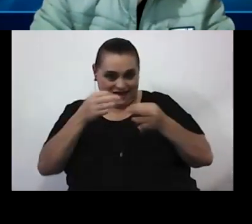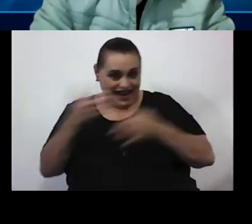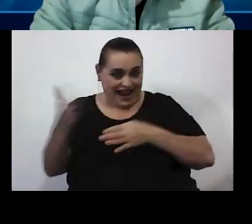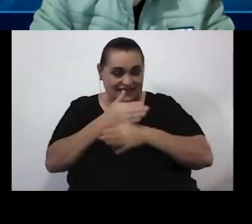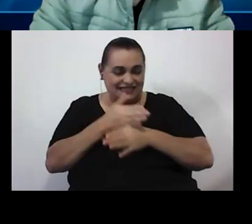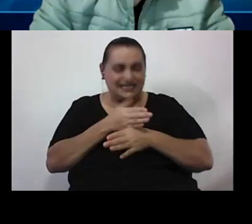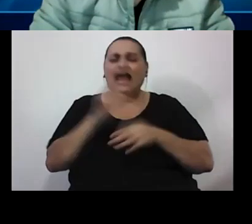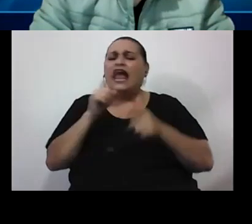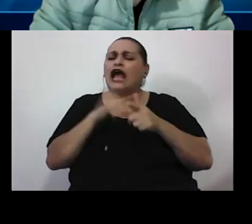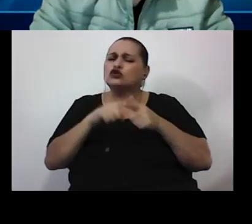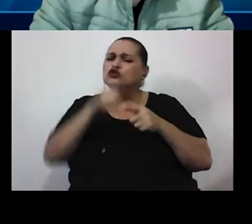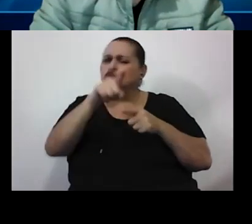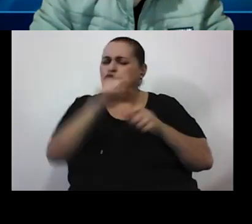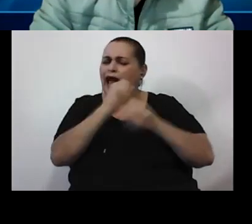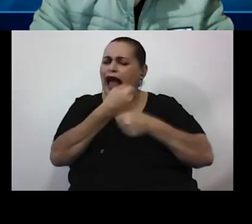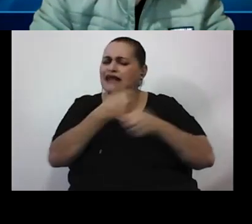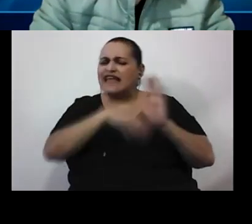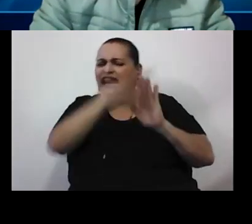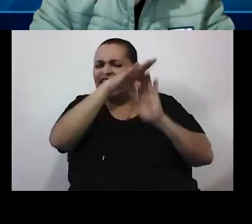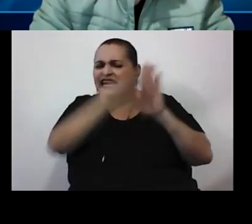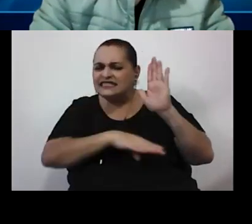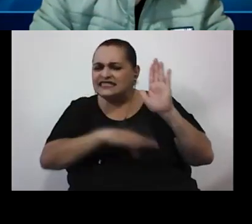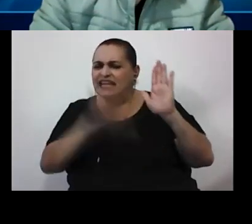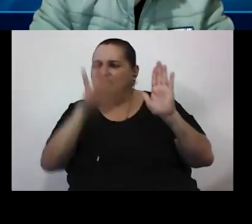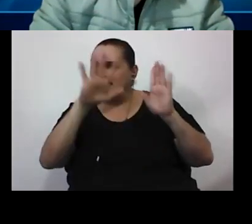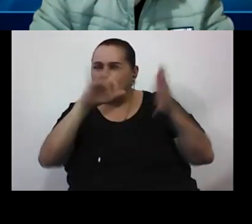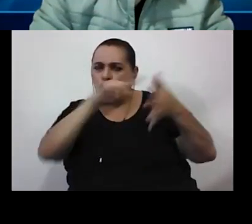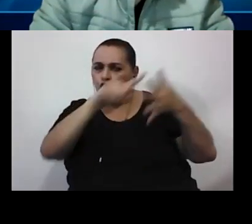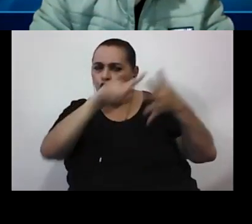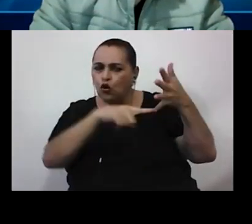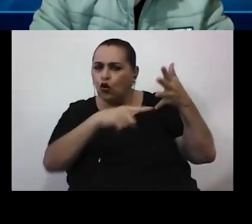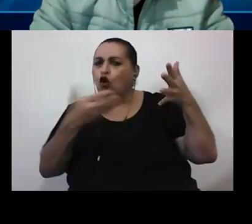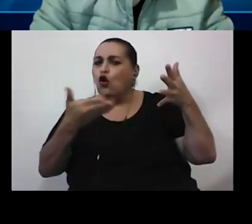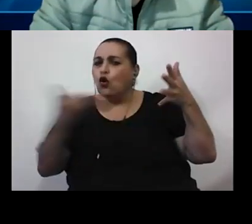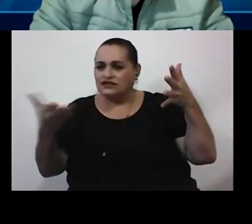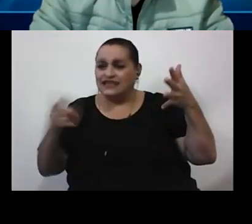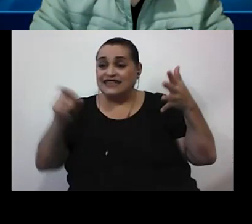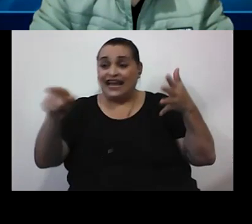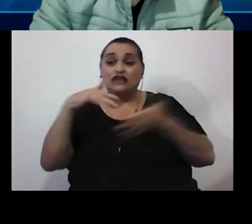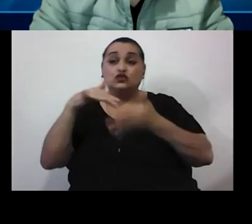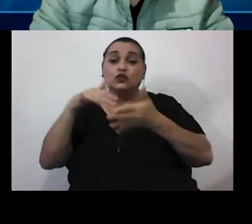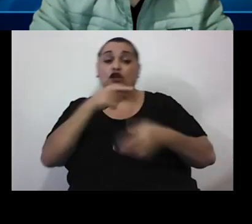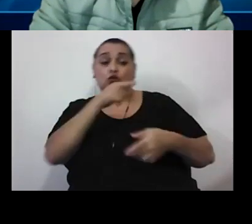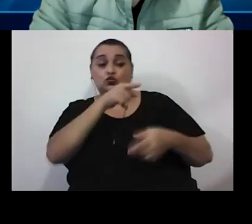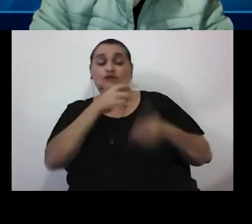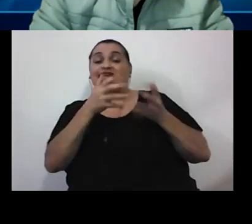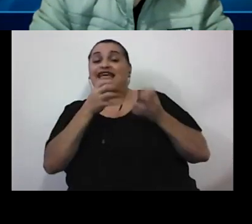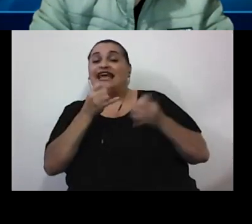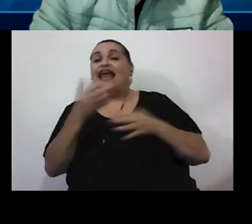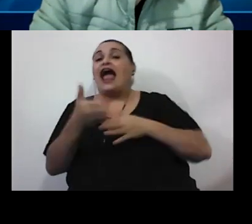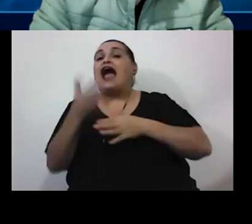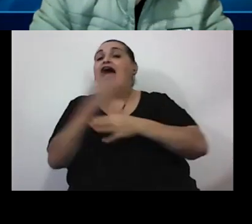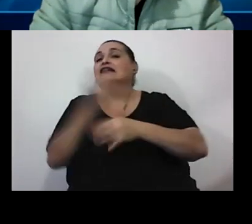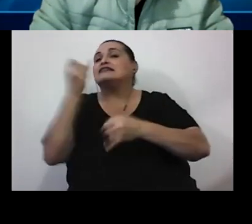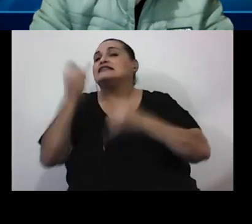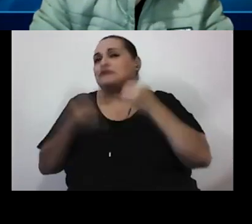una lista de 5 cosas que usted espera que esa alumna, ese alumno logre antes de terminar la clase o antes de terminar el día,